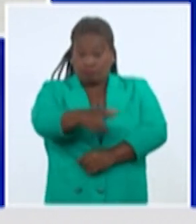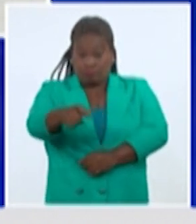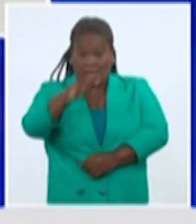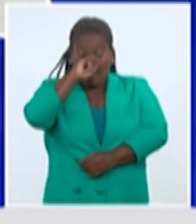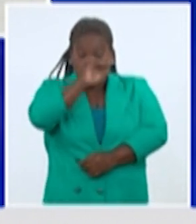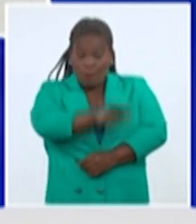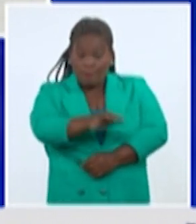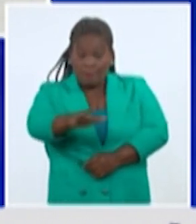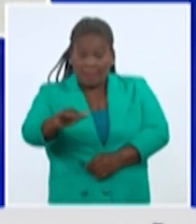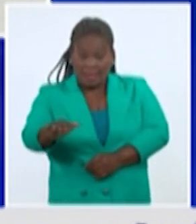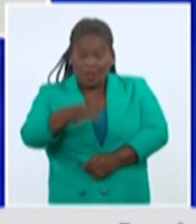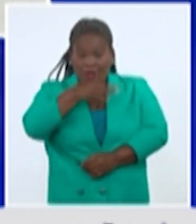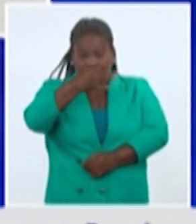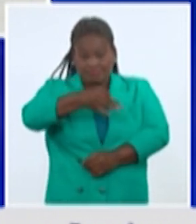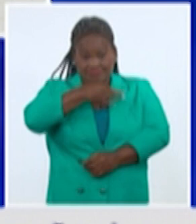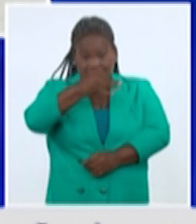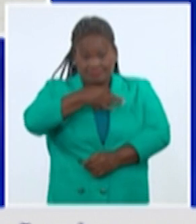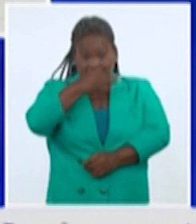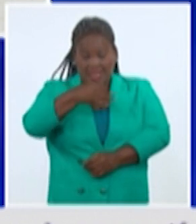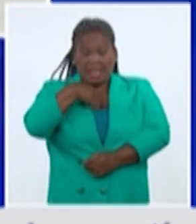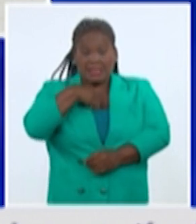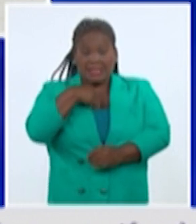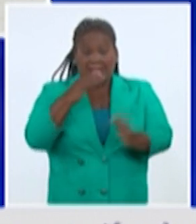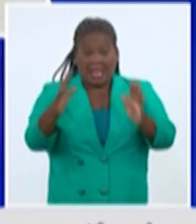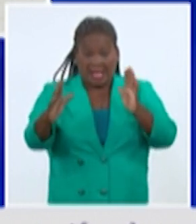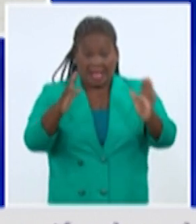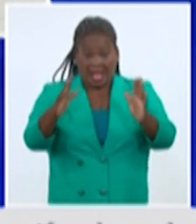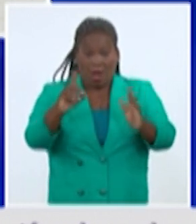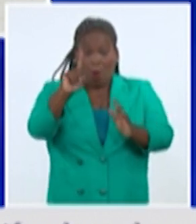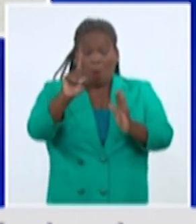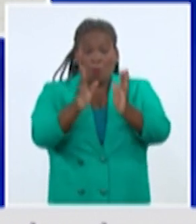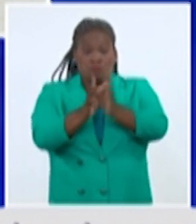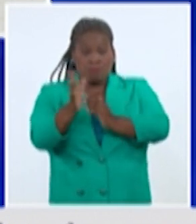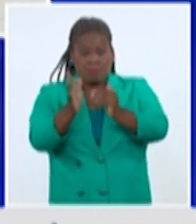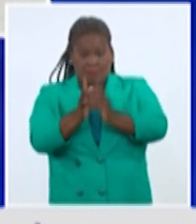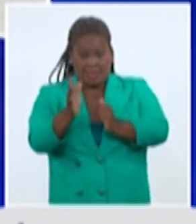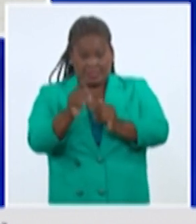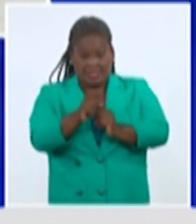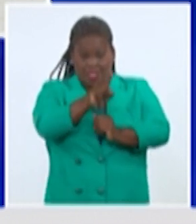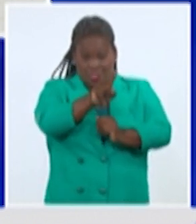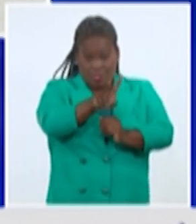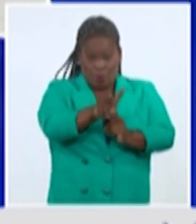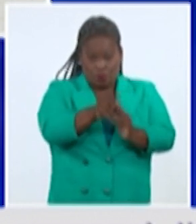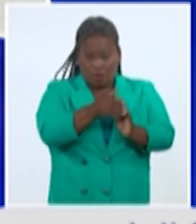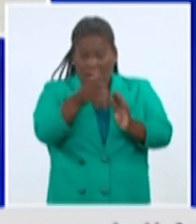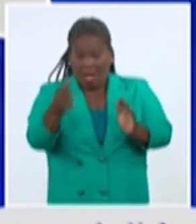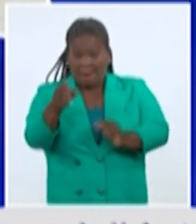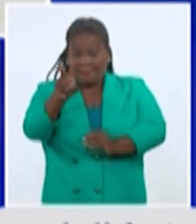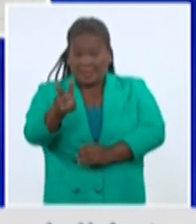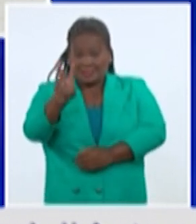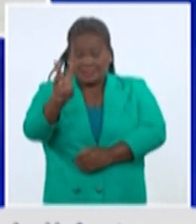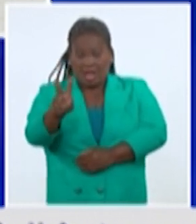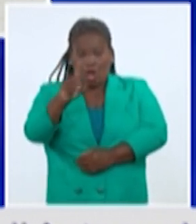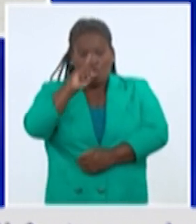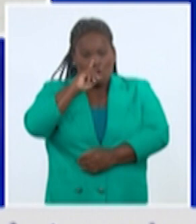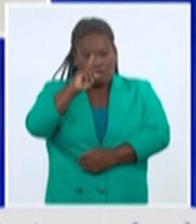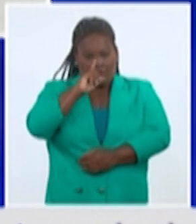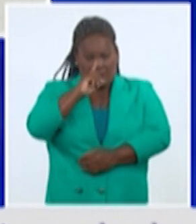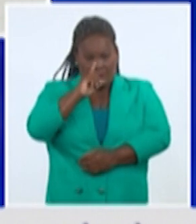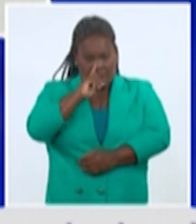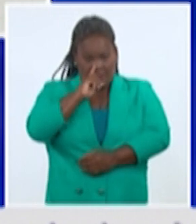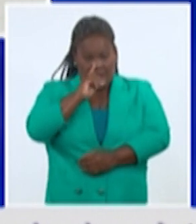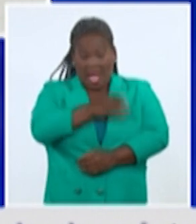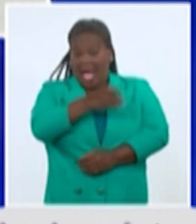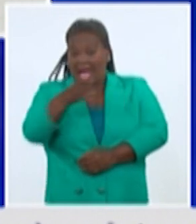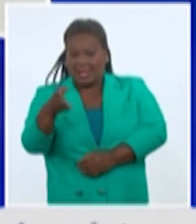habíamos comentado que tenía un intervalo de un mes, les corresponde entonces del 12 al 23 de noviembre, con recuperación hasta el 30